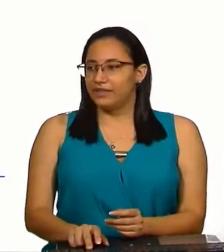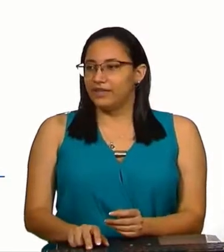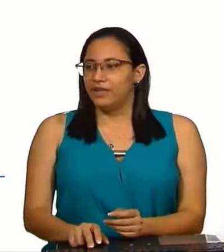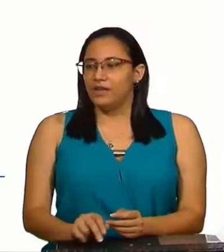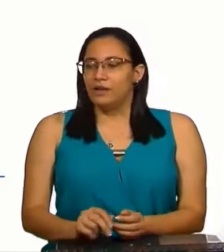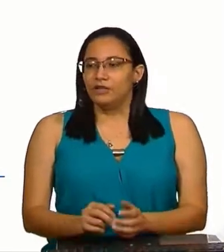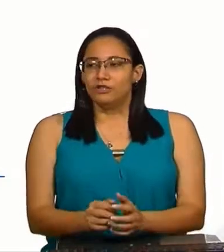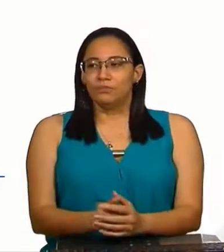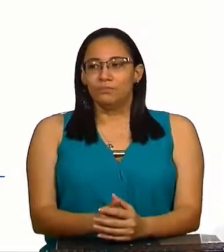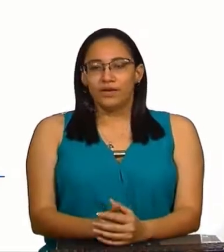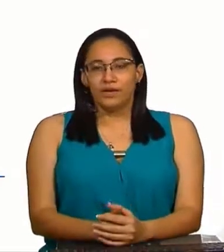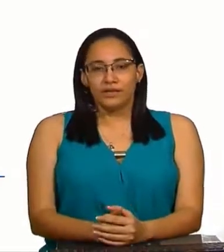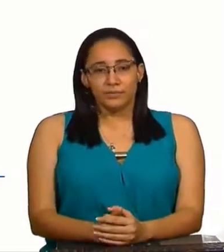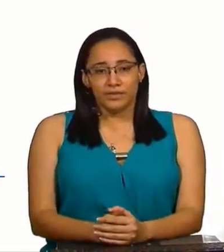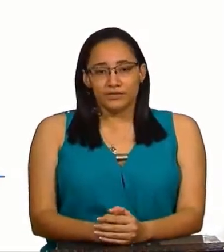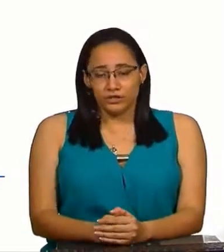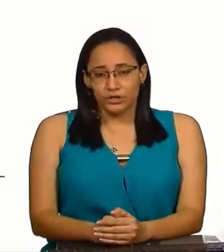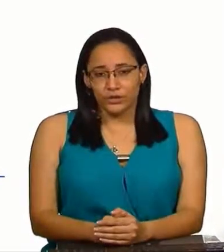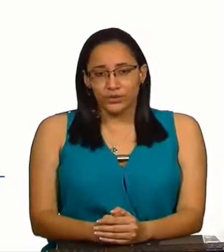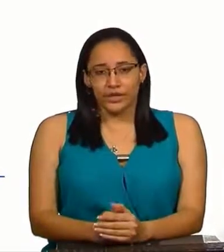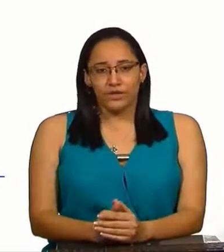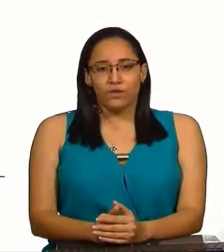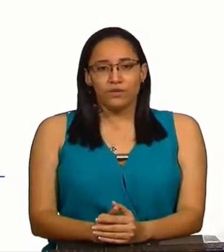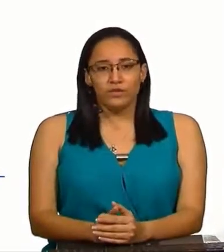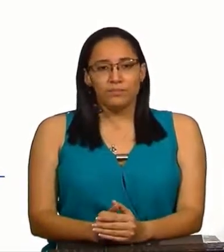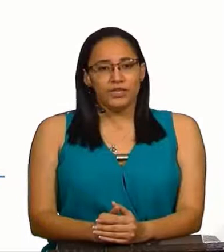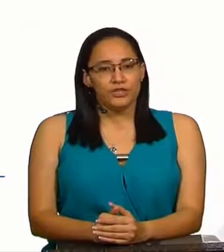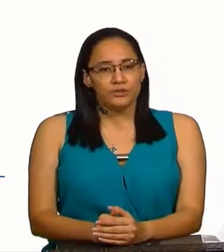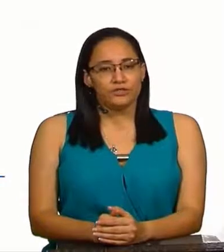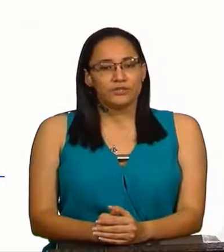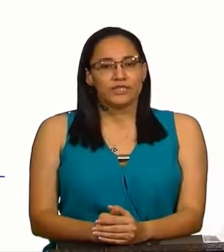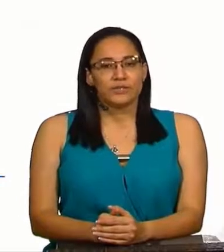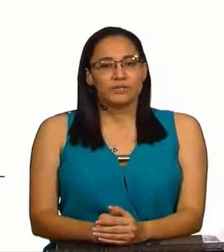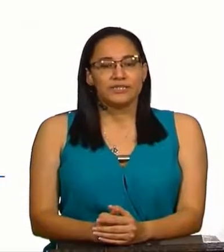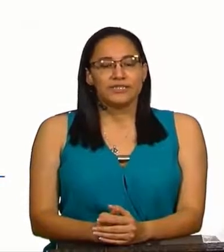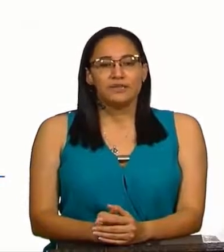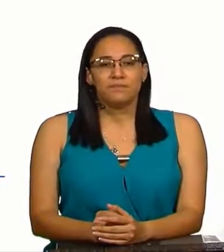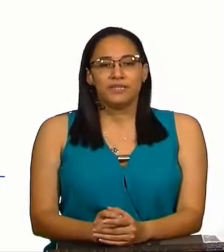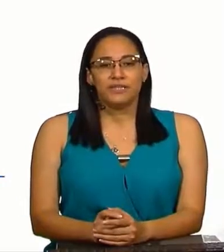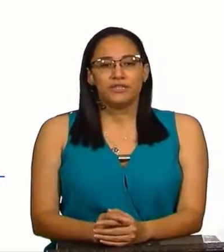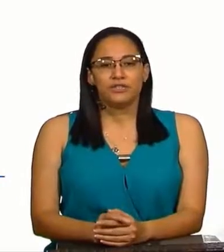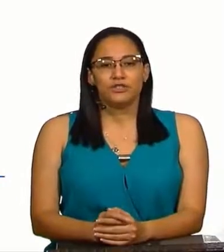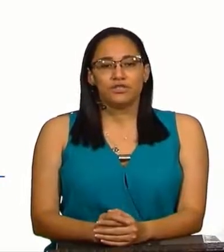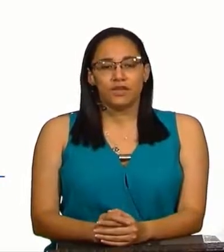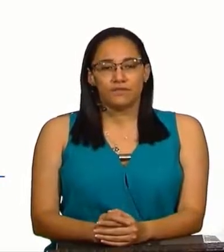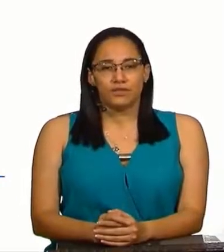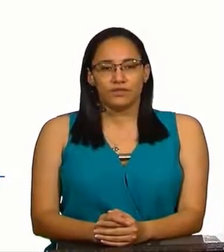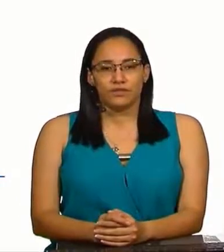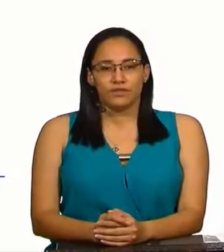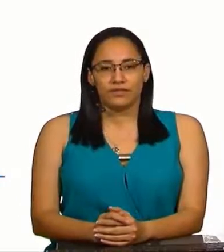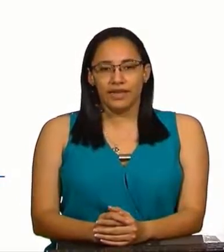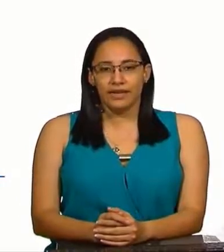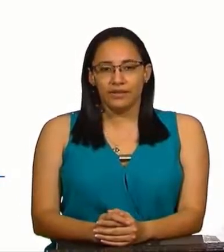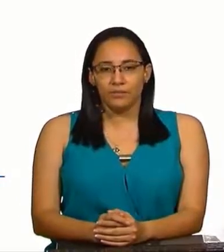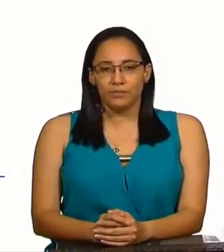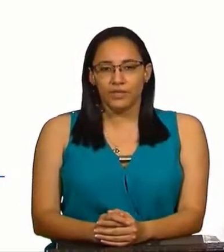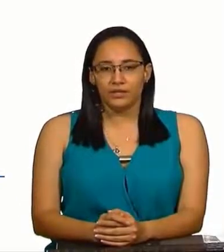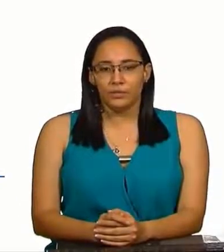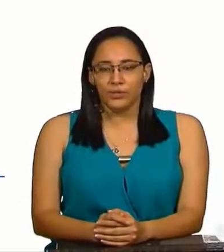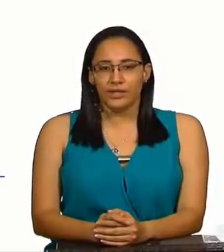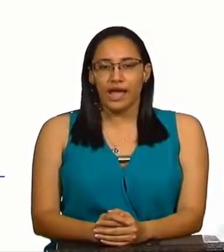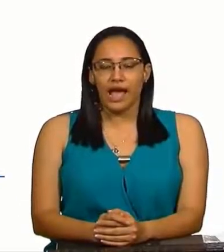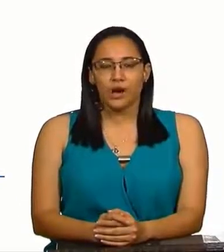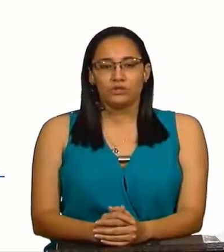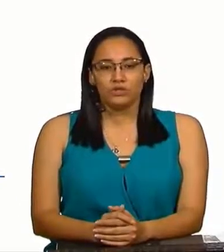Excelente. The verb to know can only be used to express the ability to do something, then